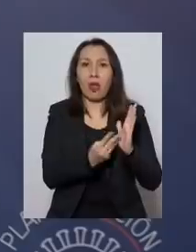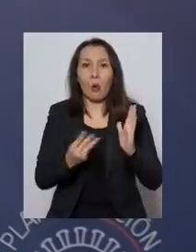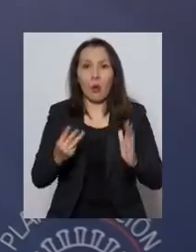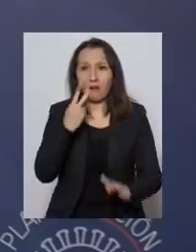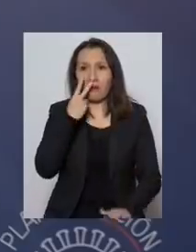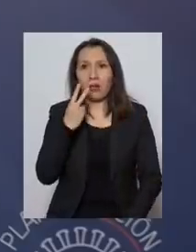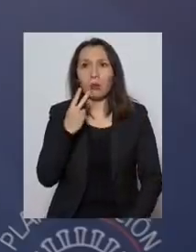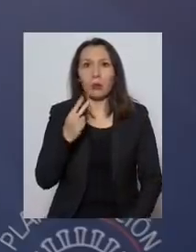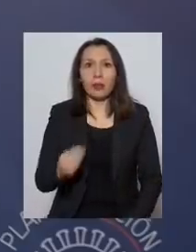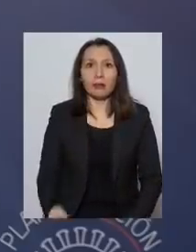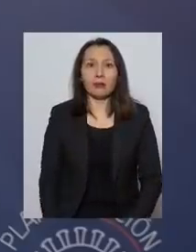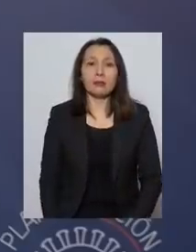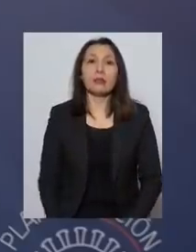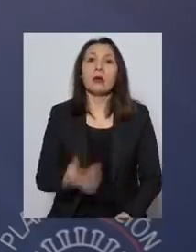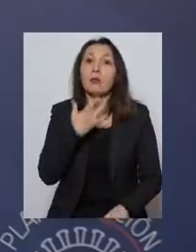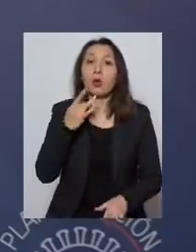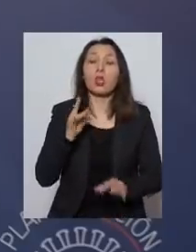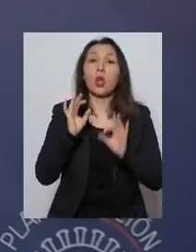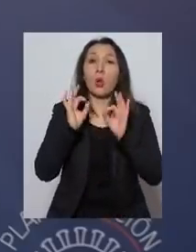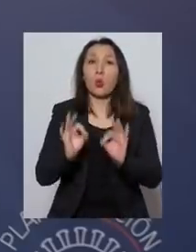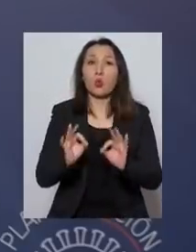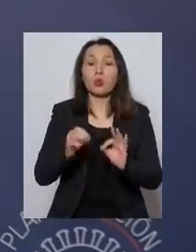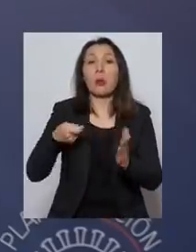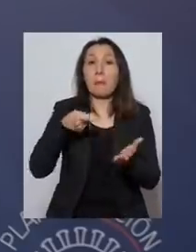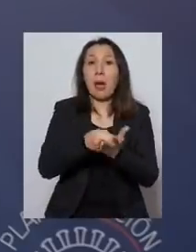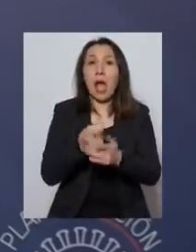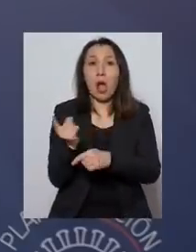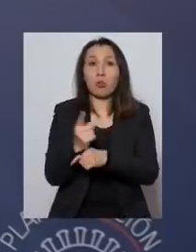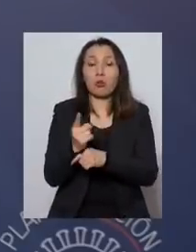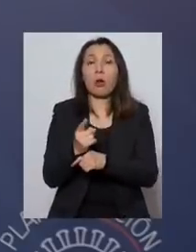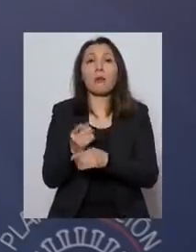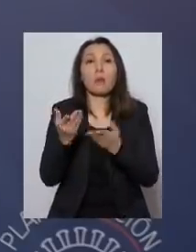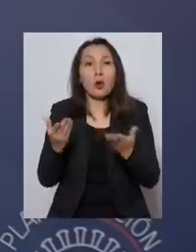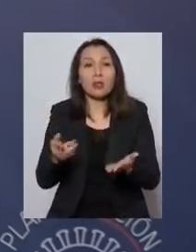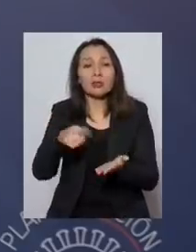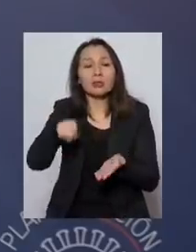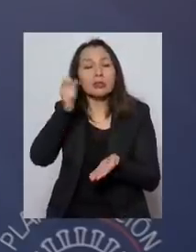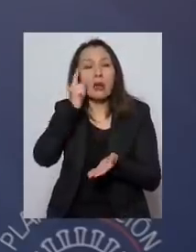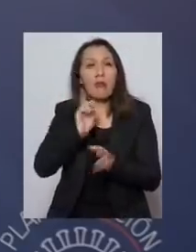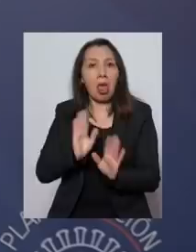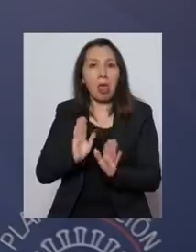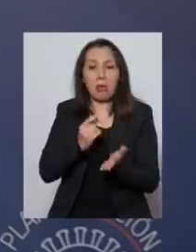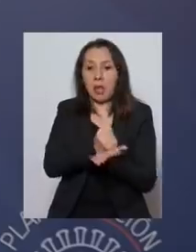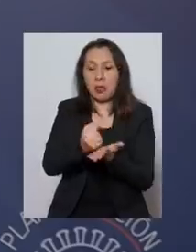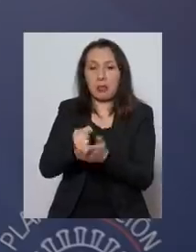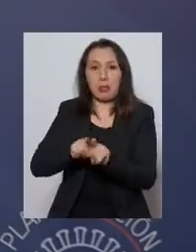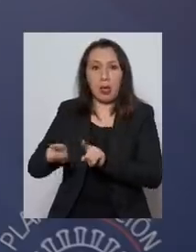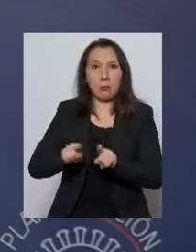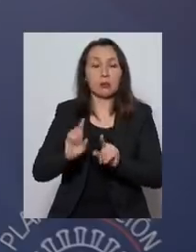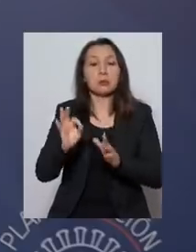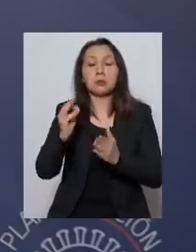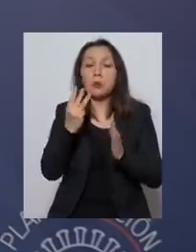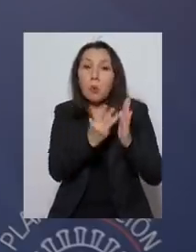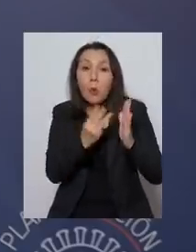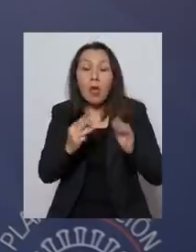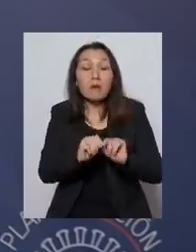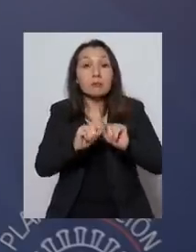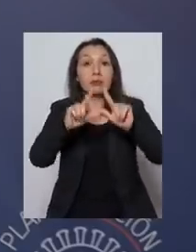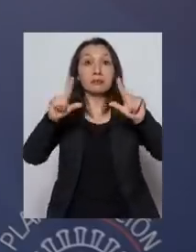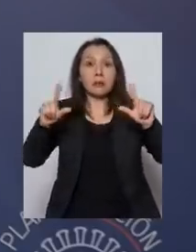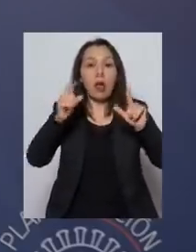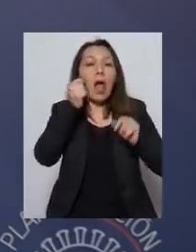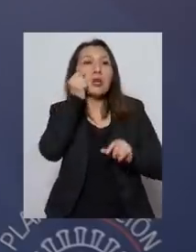web. ¿Por qué? Porque efectivamente le va a salir si el pago es automático. Por lo tanto, va a saber si no tiene que hacer nada más. Simplemente ingresando a la página web